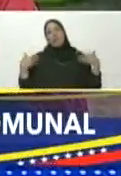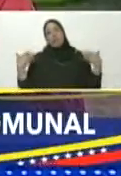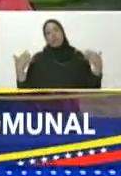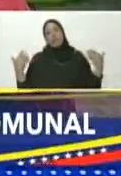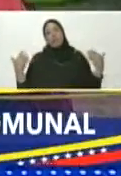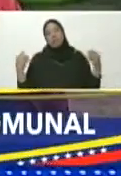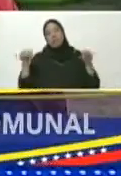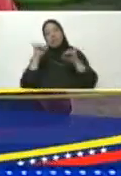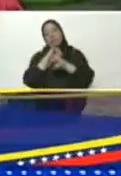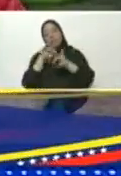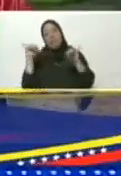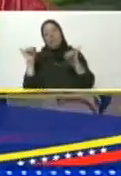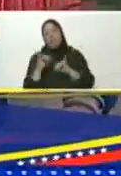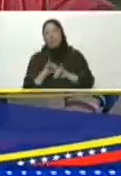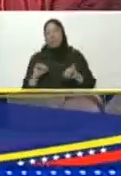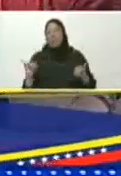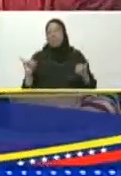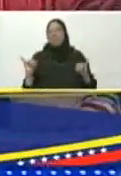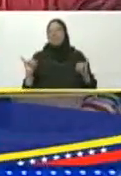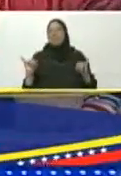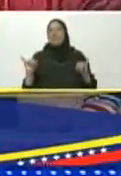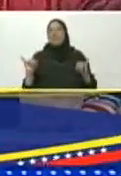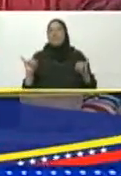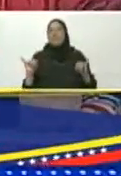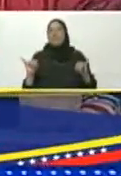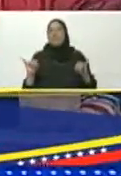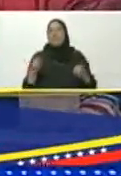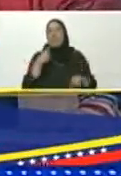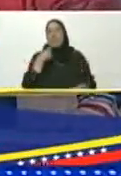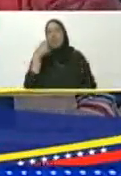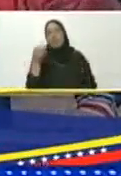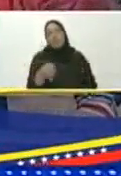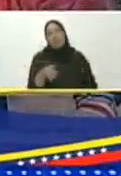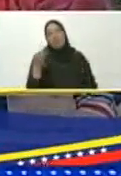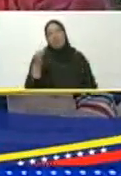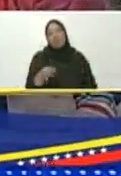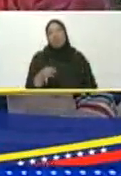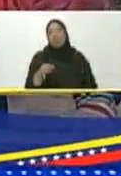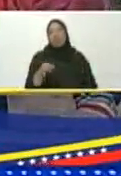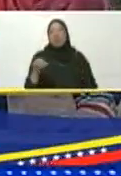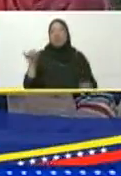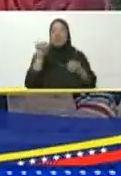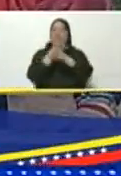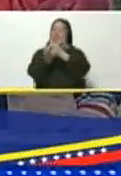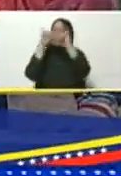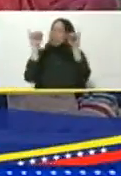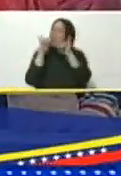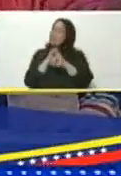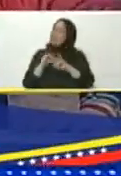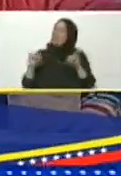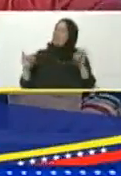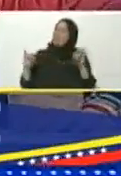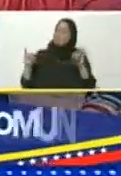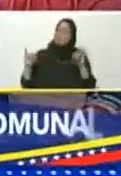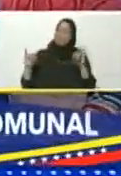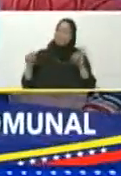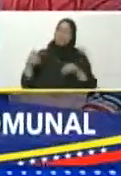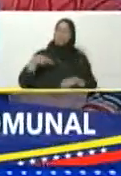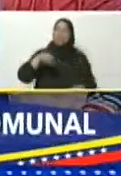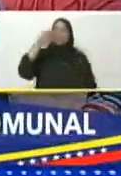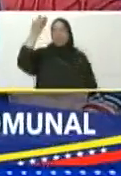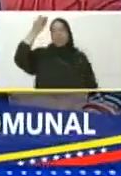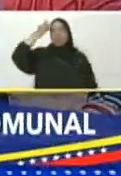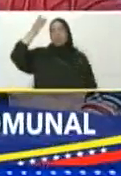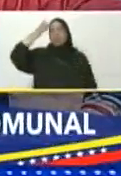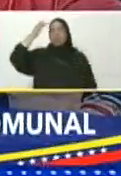también. Y la verdad verdadera es que esa felicidad también tiene que ver por el hecho de que yo sabía que usted iba